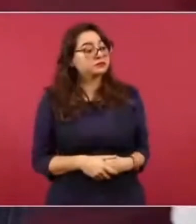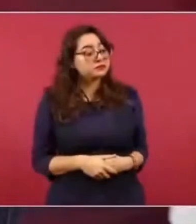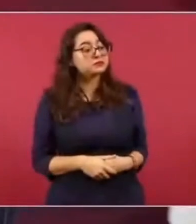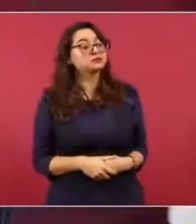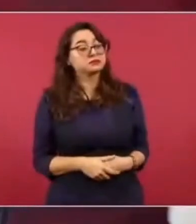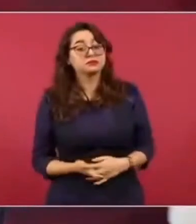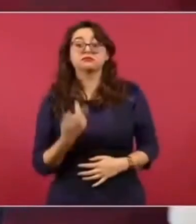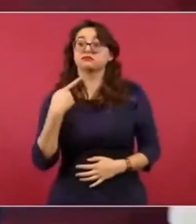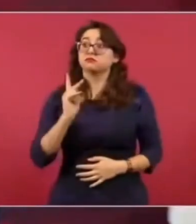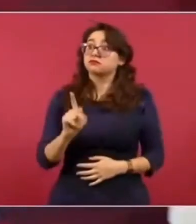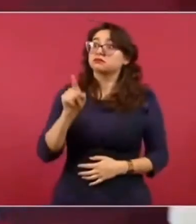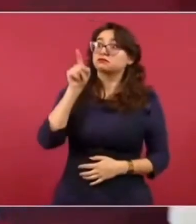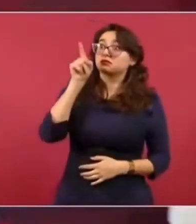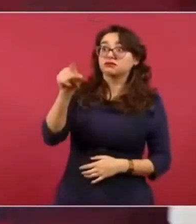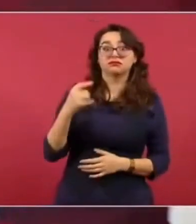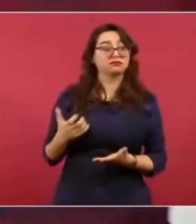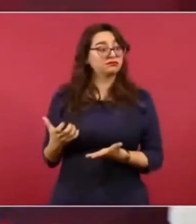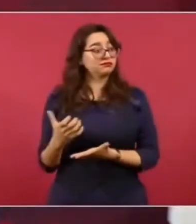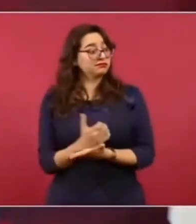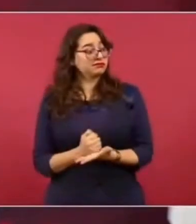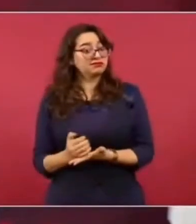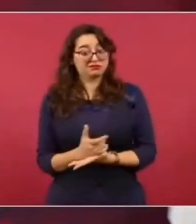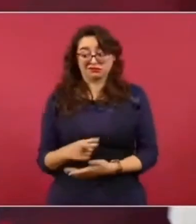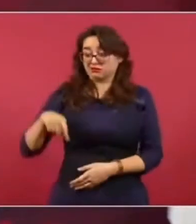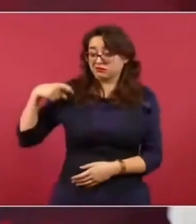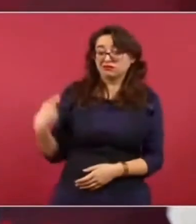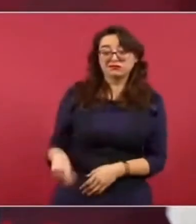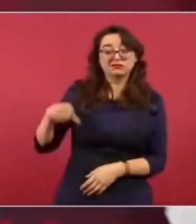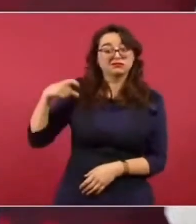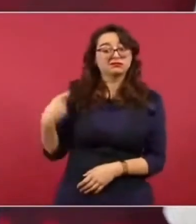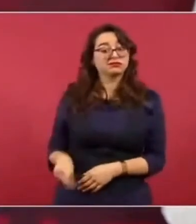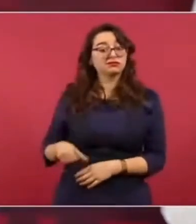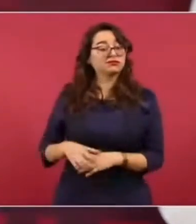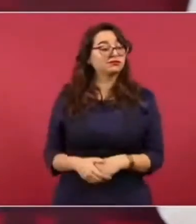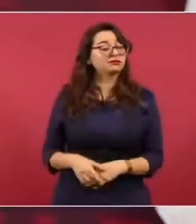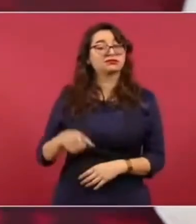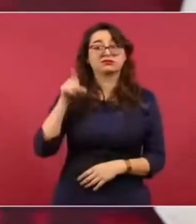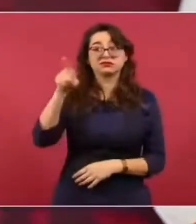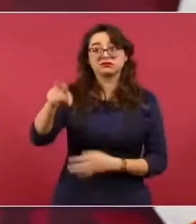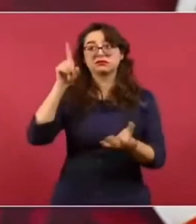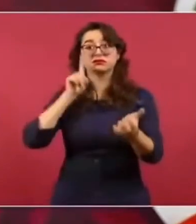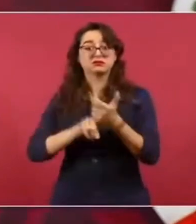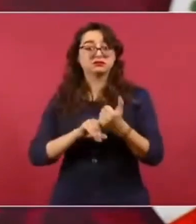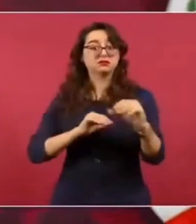85%, 90% de su capacidad